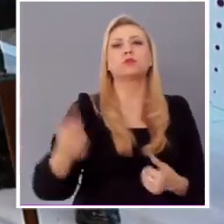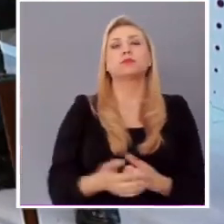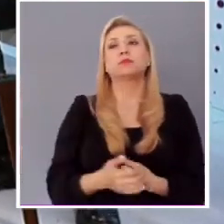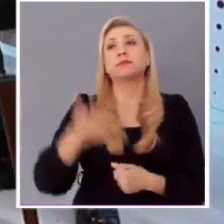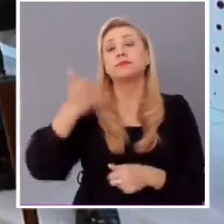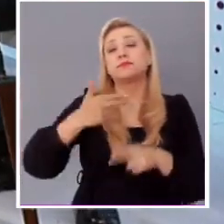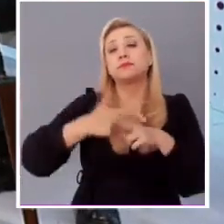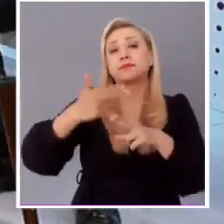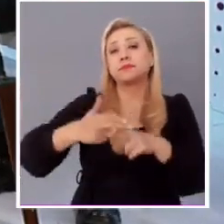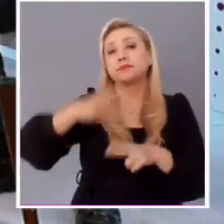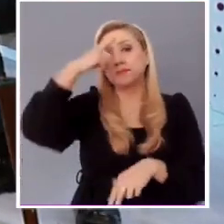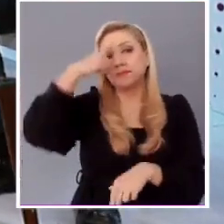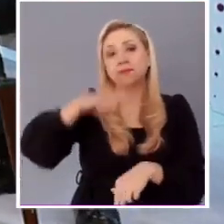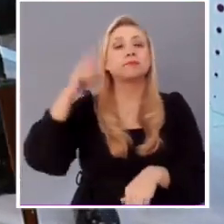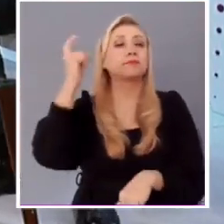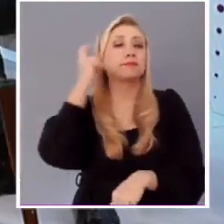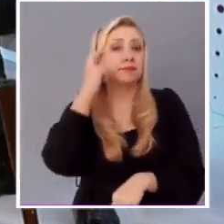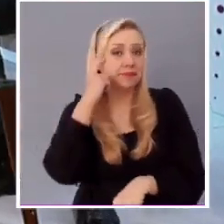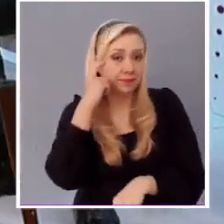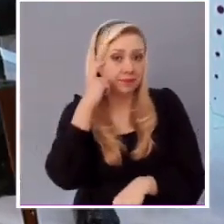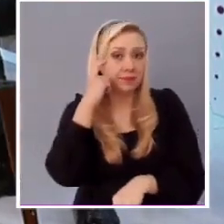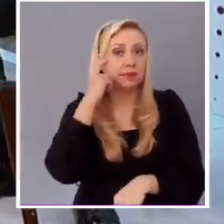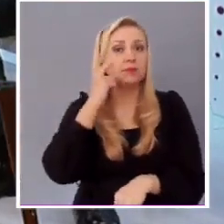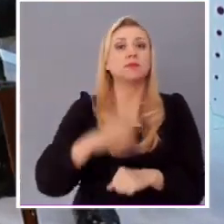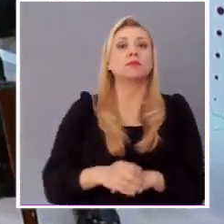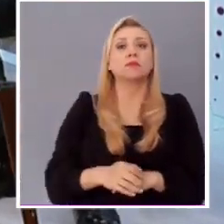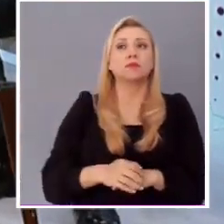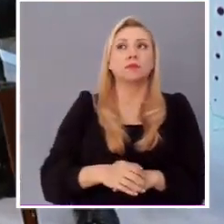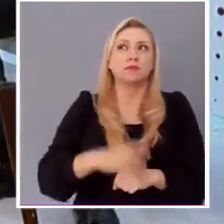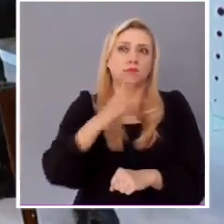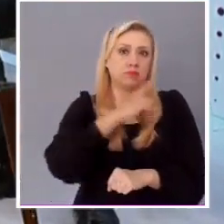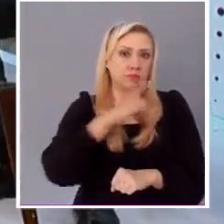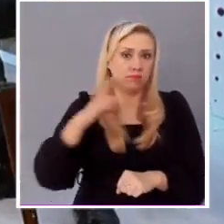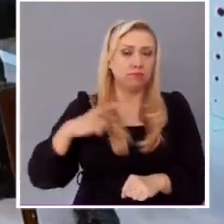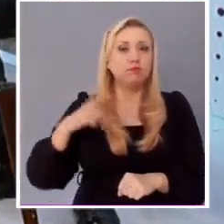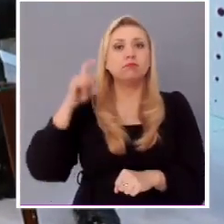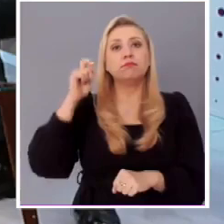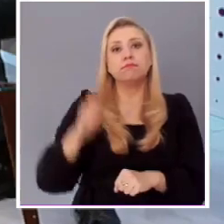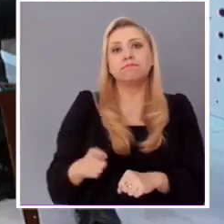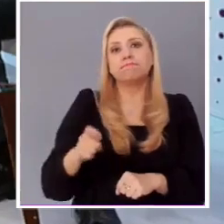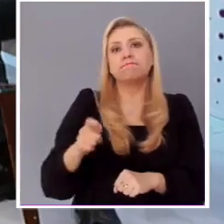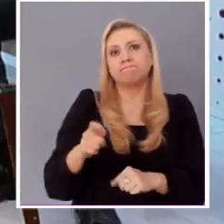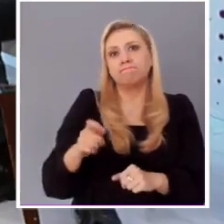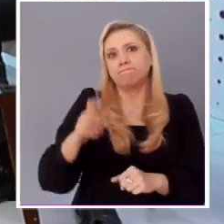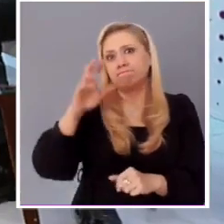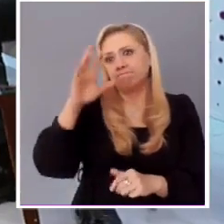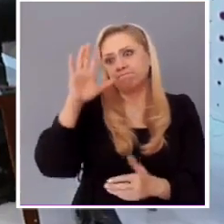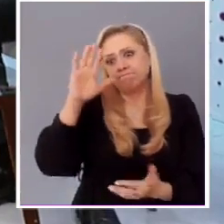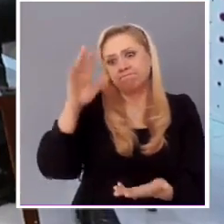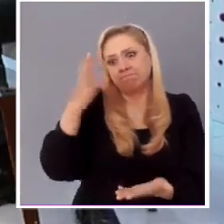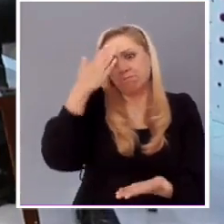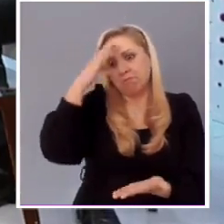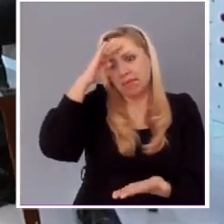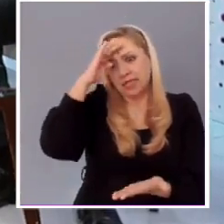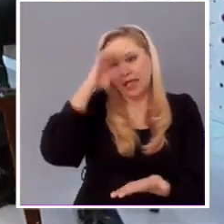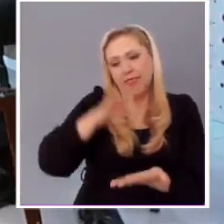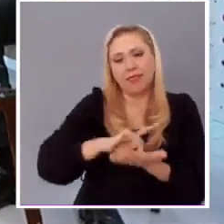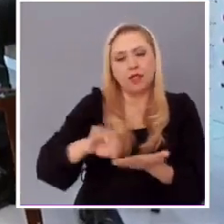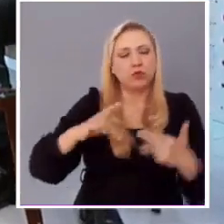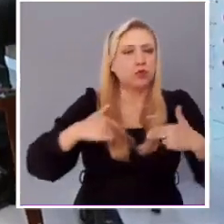salud mental, ¿no? Primero que nada, considerar que la salud mental es parte de estos derechos humanos que nosotras tenemos, que todas las personas